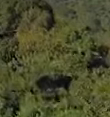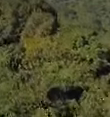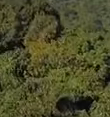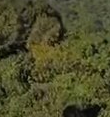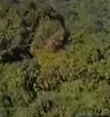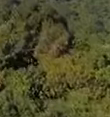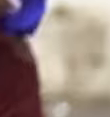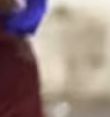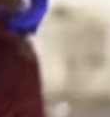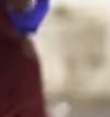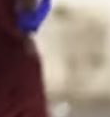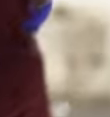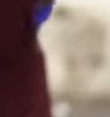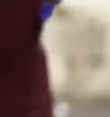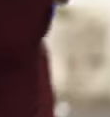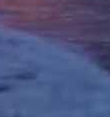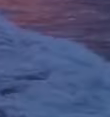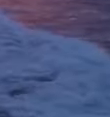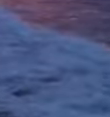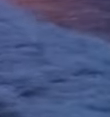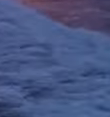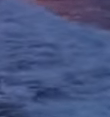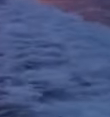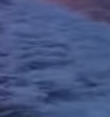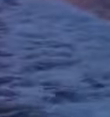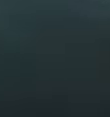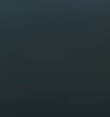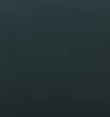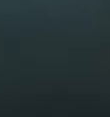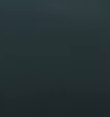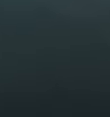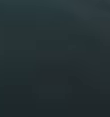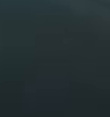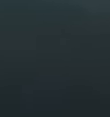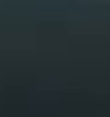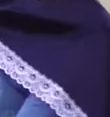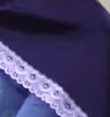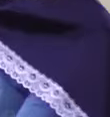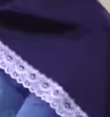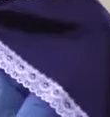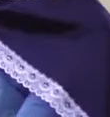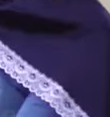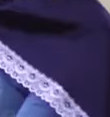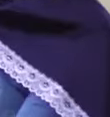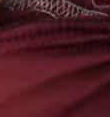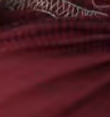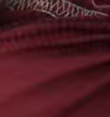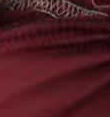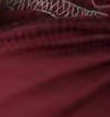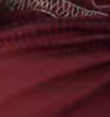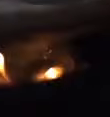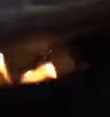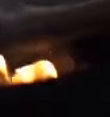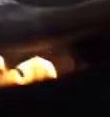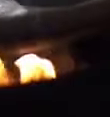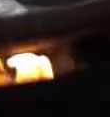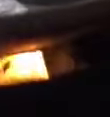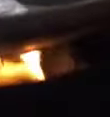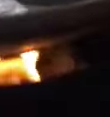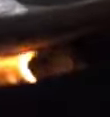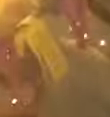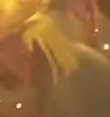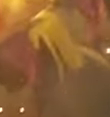Transmitió el Gobierno de El Salvador. agradecemos